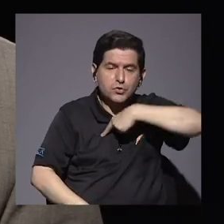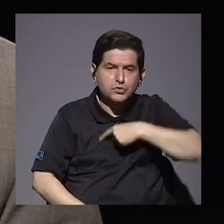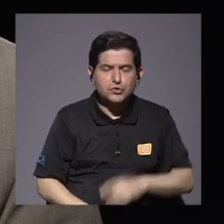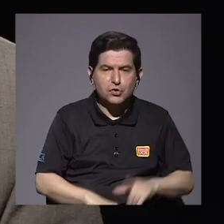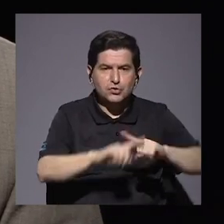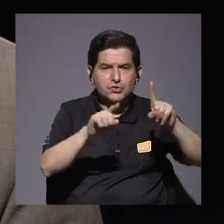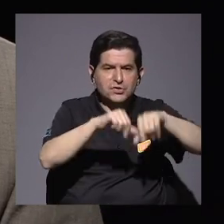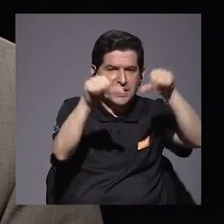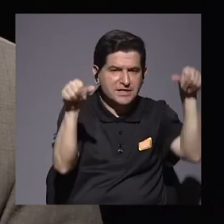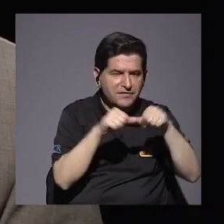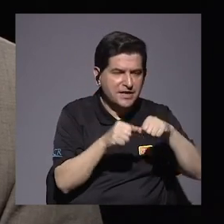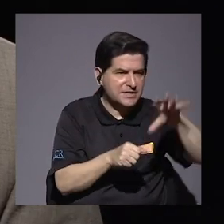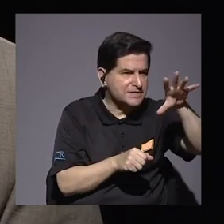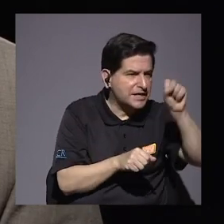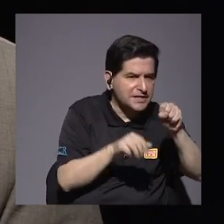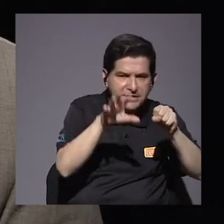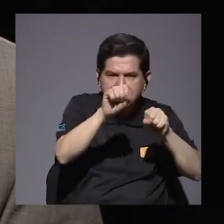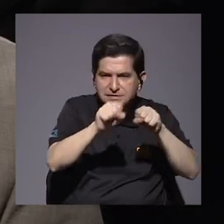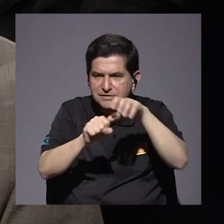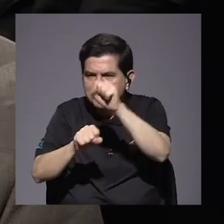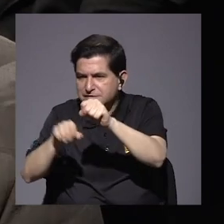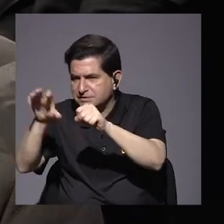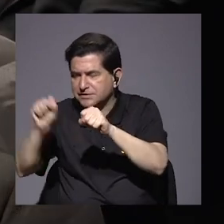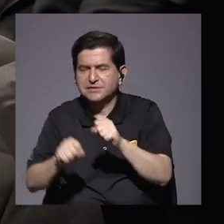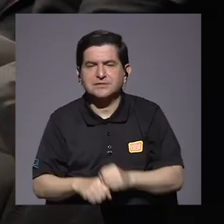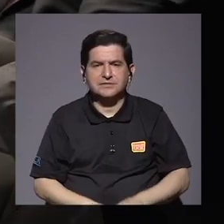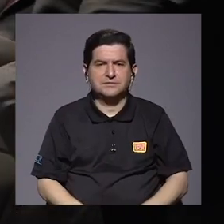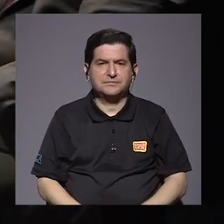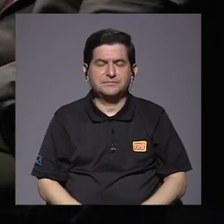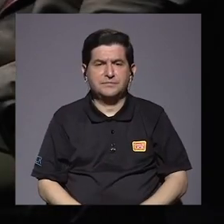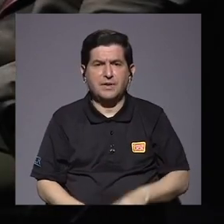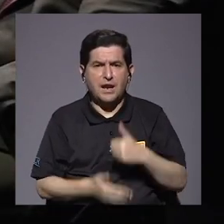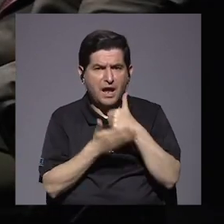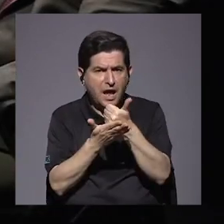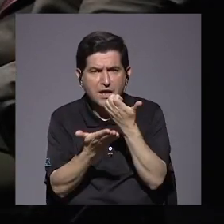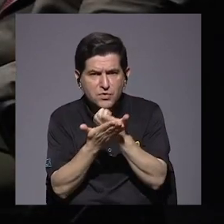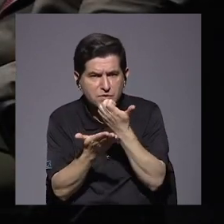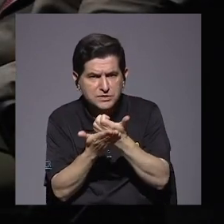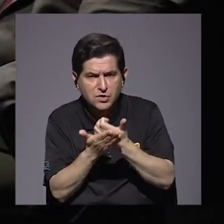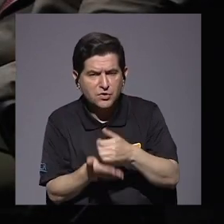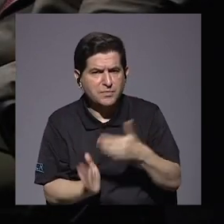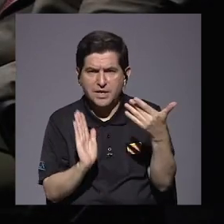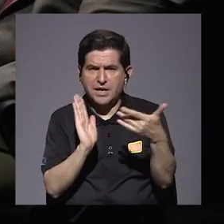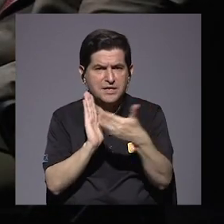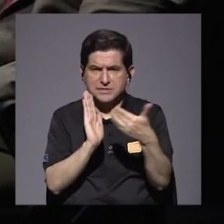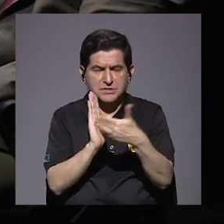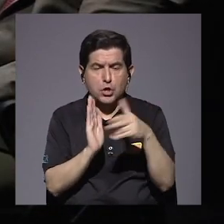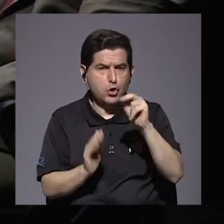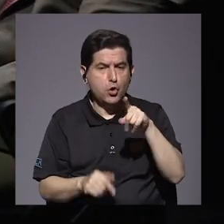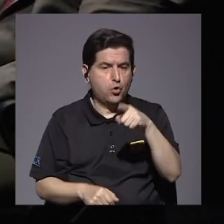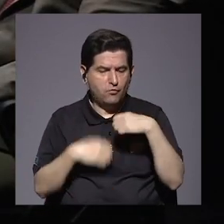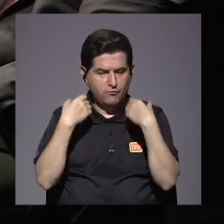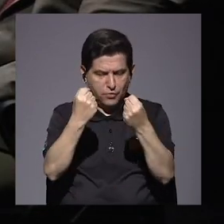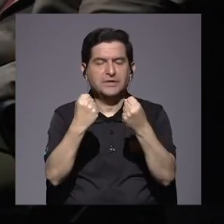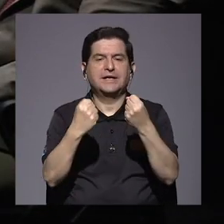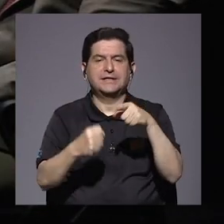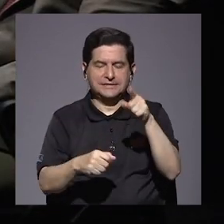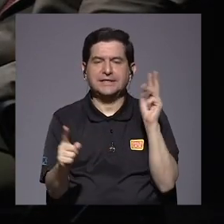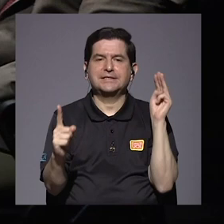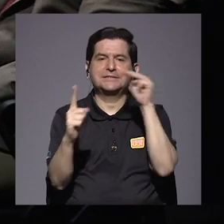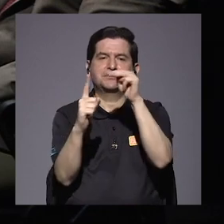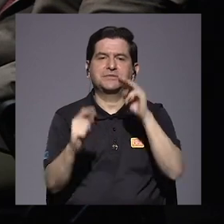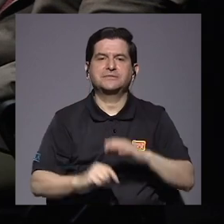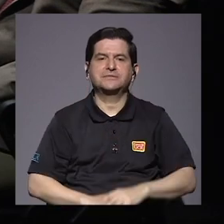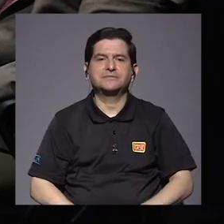haciendo recortes en diferentes partidas presupuestarias. Lo que sí podemos asegurar es que las becas no van a ser tocadas, don Carlos. Más bien que las becas van a ser fortalecidas, esa